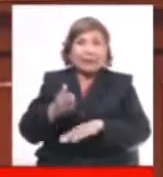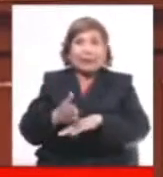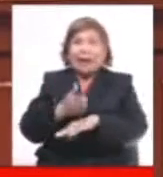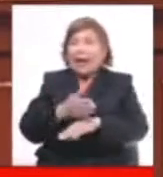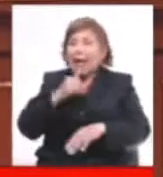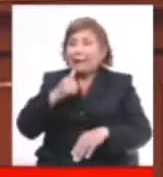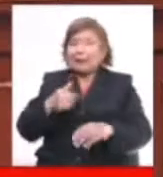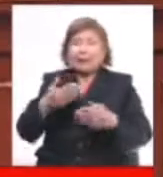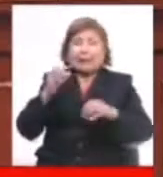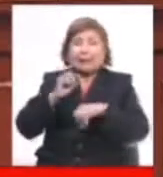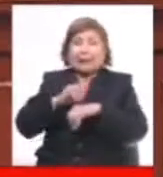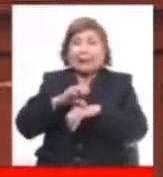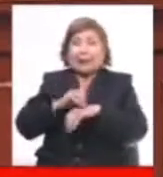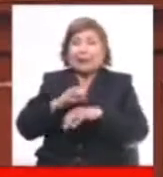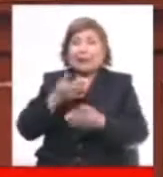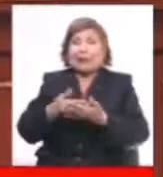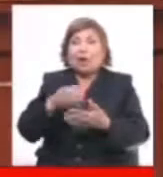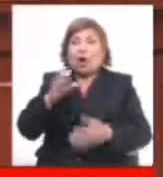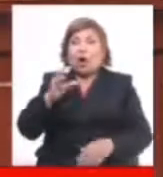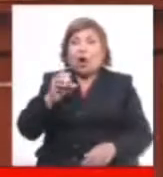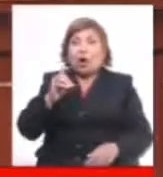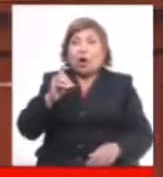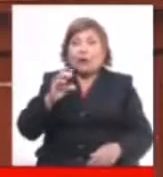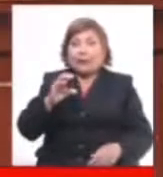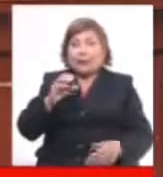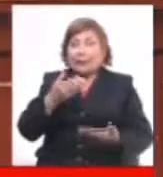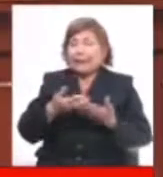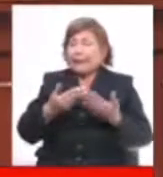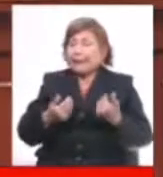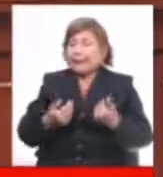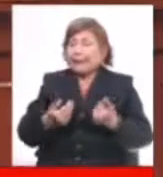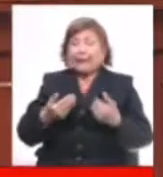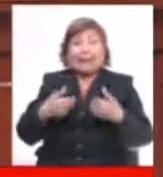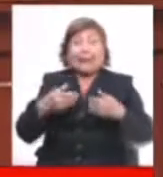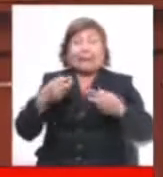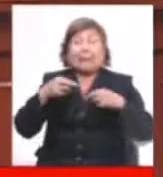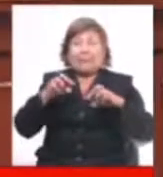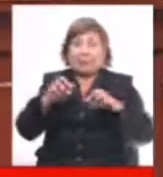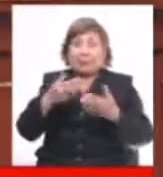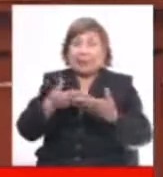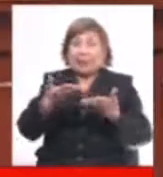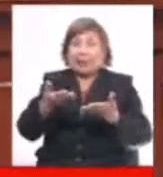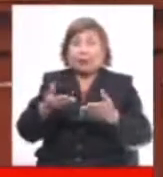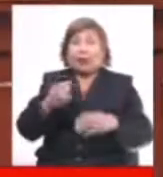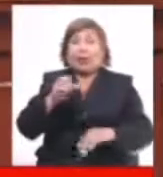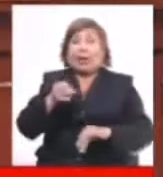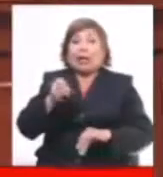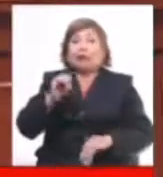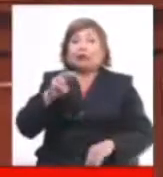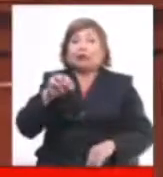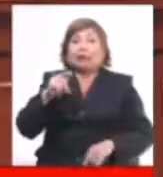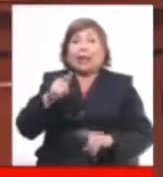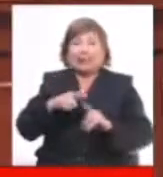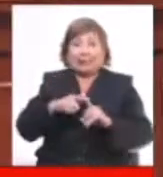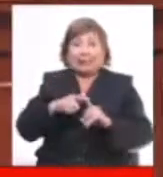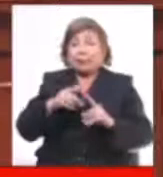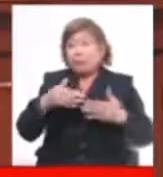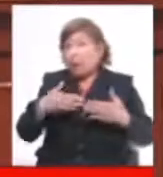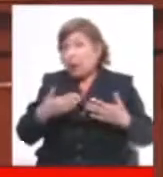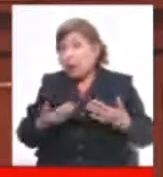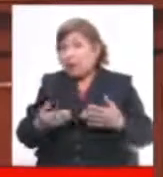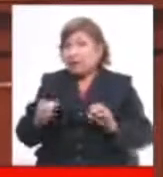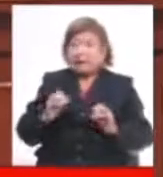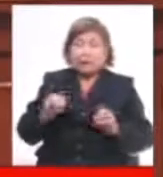las recomendaciones de la OCDE, ya que actualmente la autorización de acceso de la SUNAT a esta información se